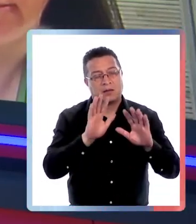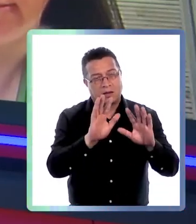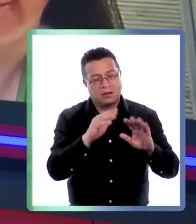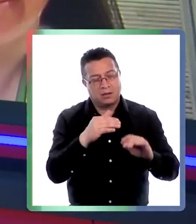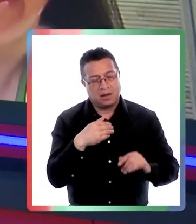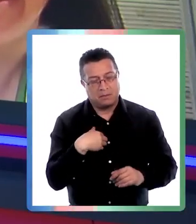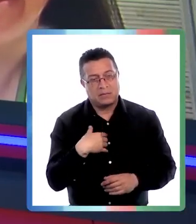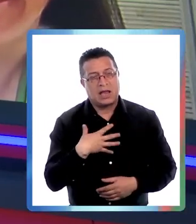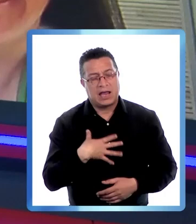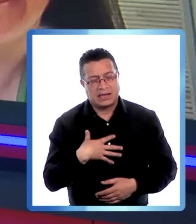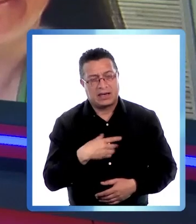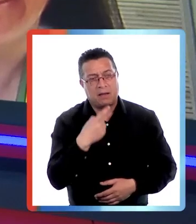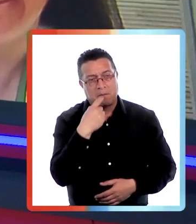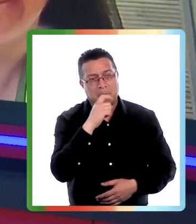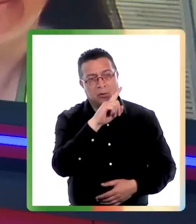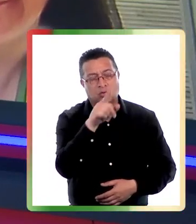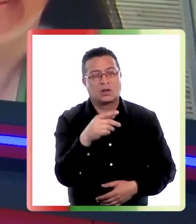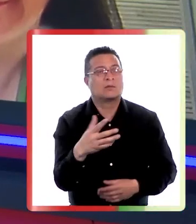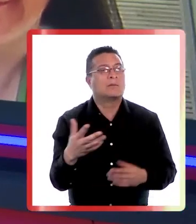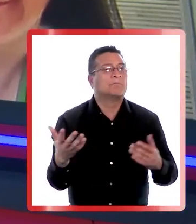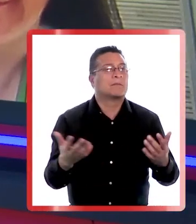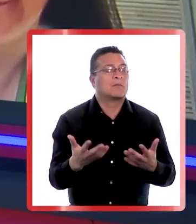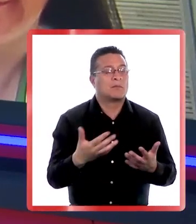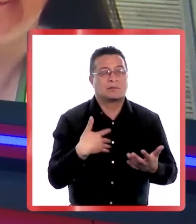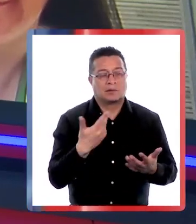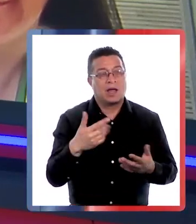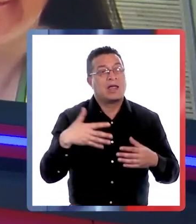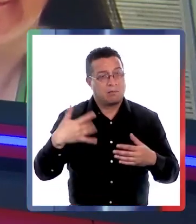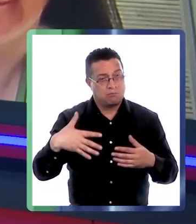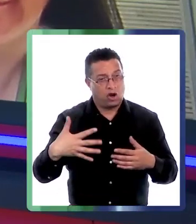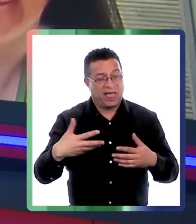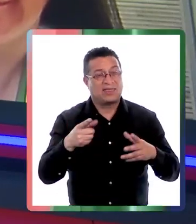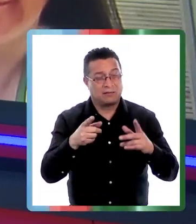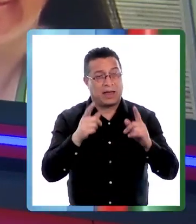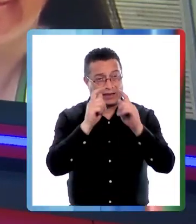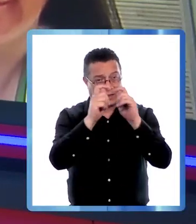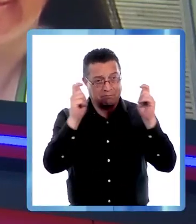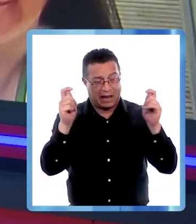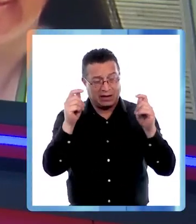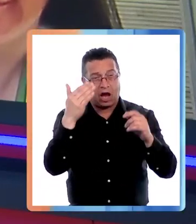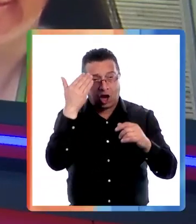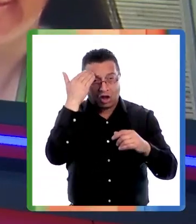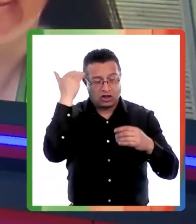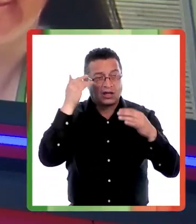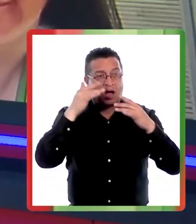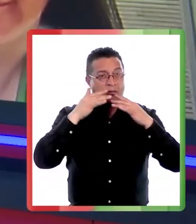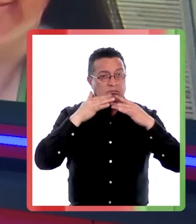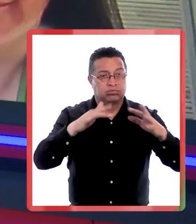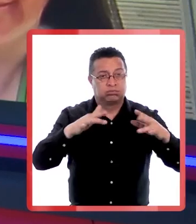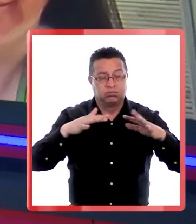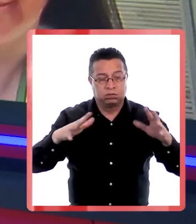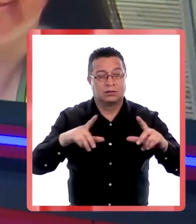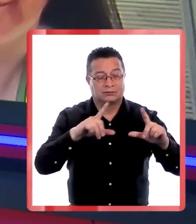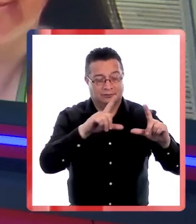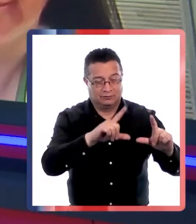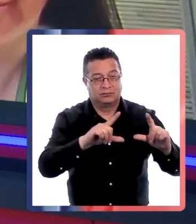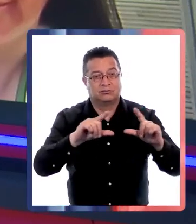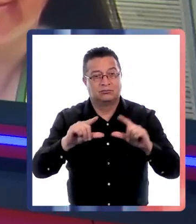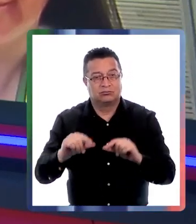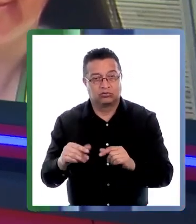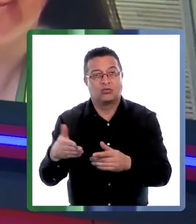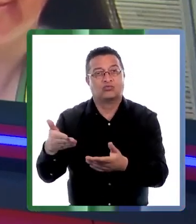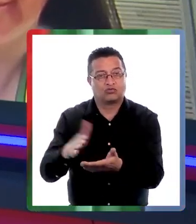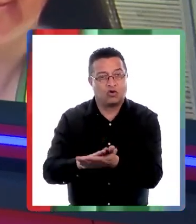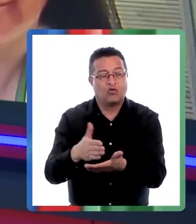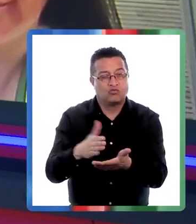me gustaría preguntarle, ¿qué papel juegan las campañas de concientización en la reducción de